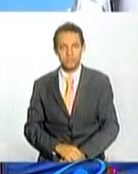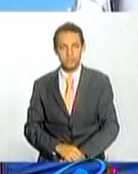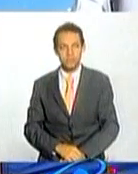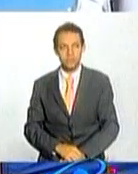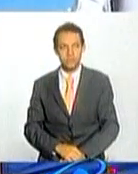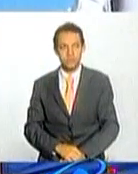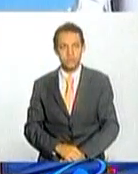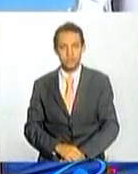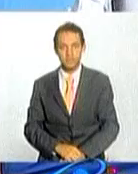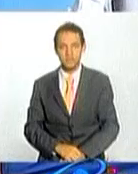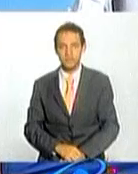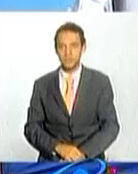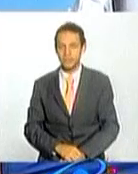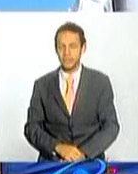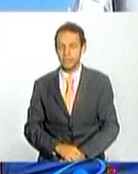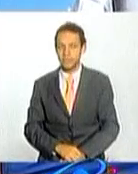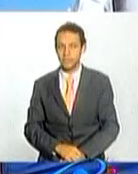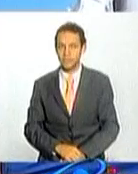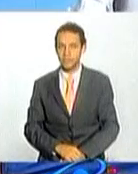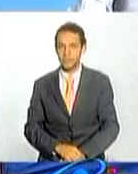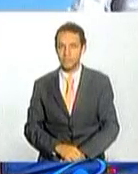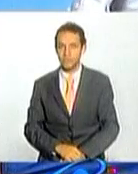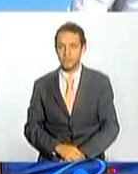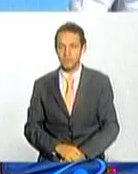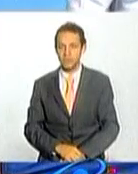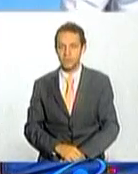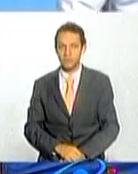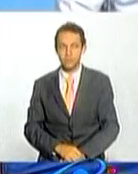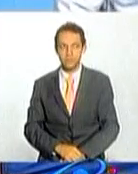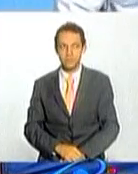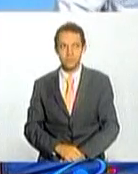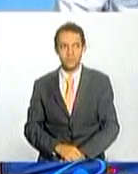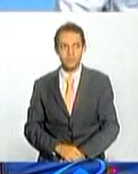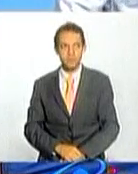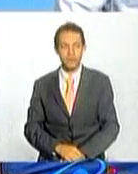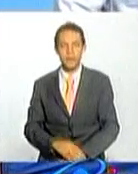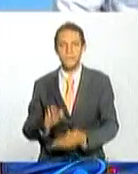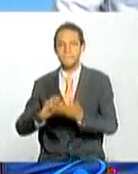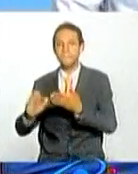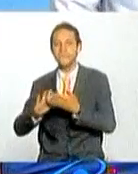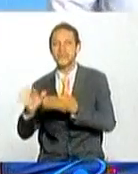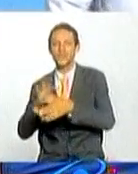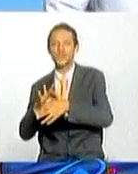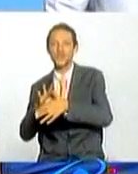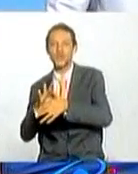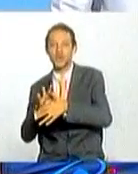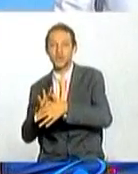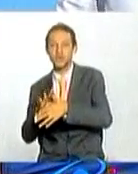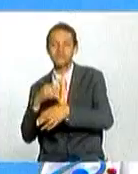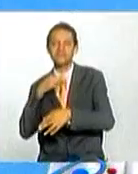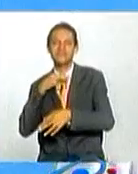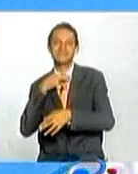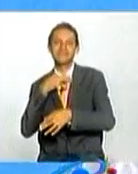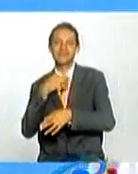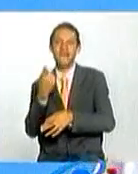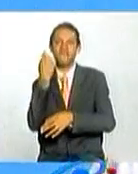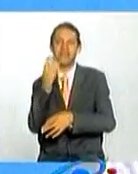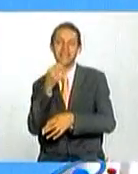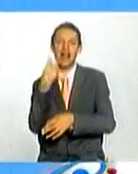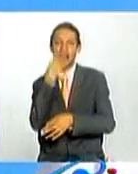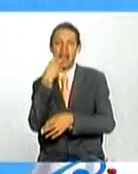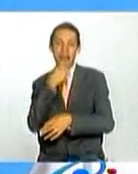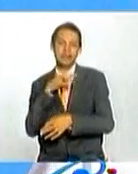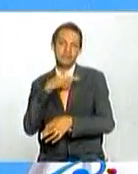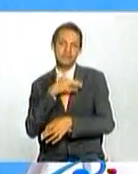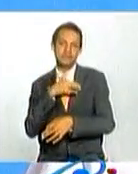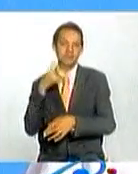Bueno, nosotros tenemos un diagnóstico... Perdón, doctor Mauricio, mientras nos cuadran su micrófono, yo quiero decirles